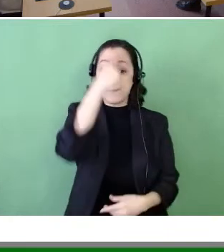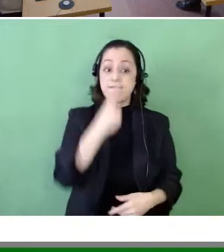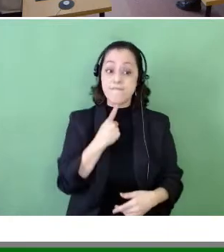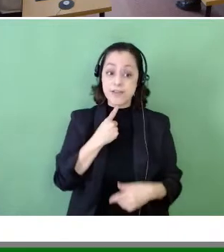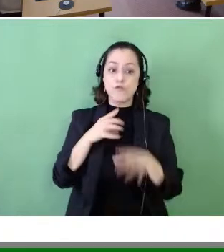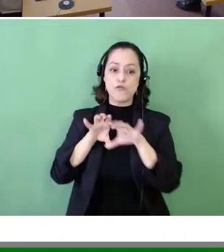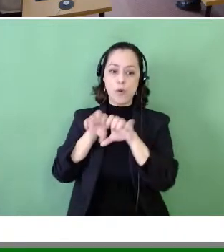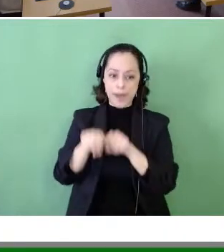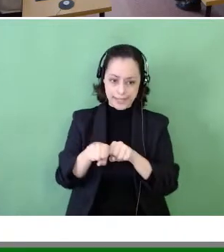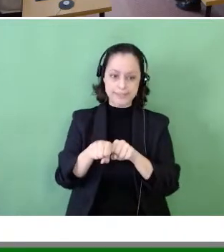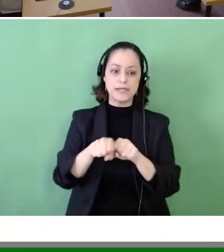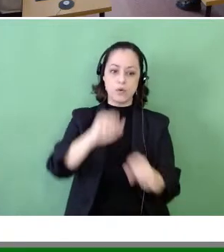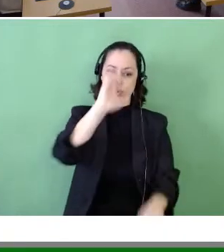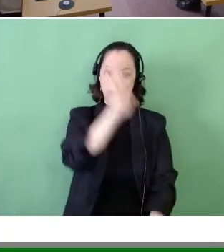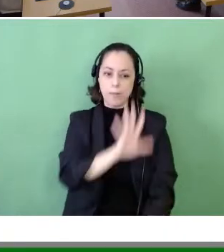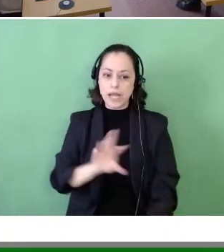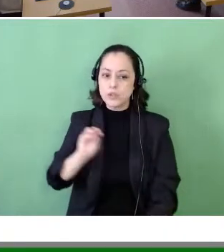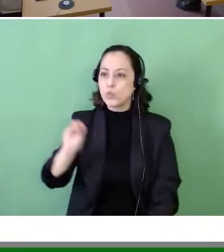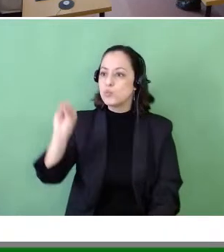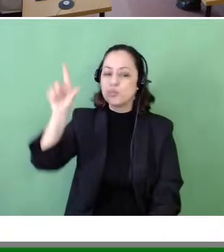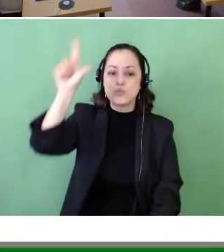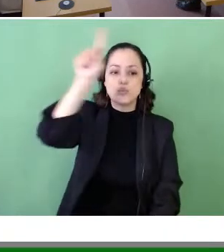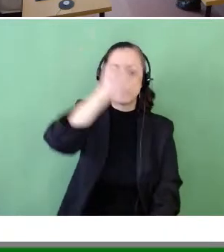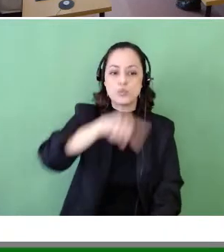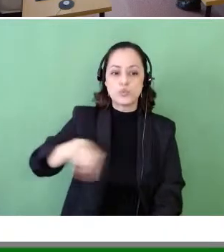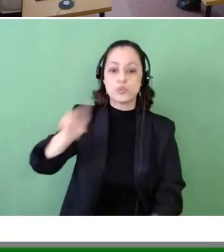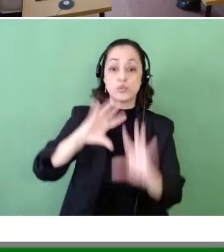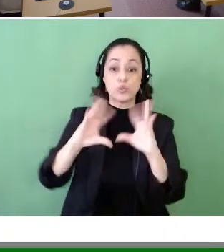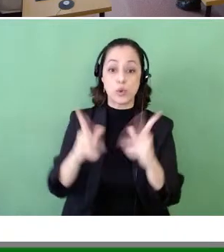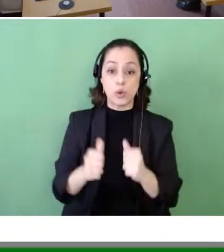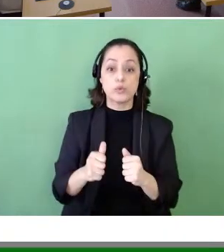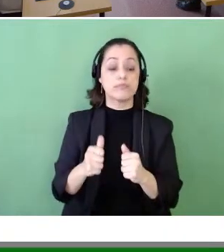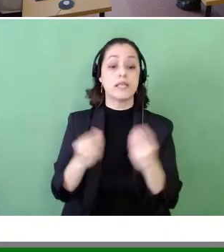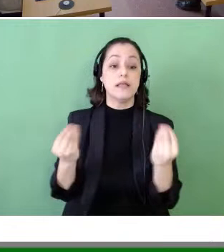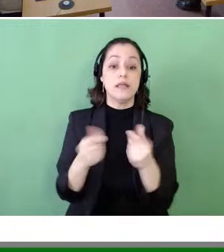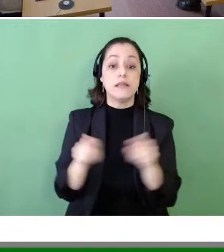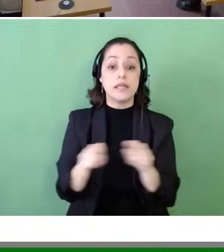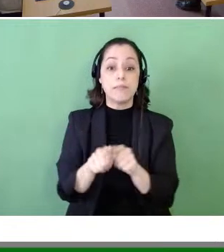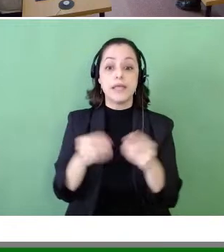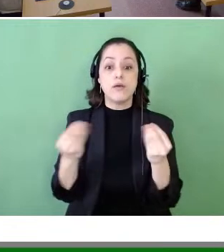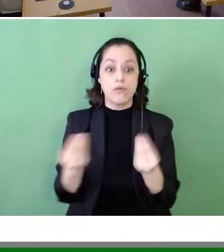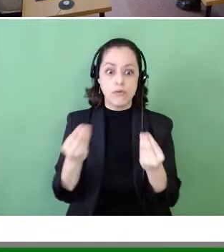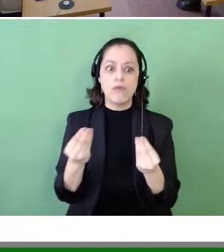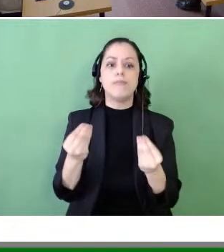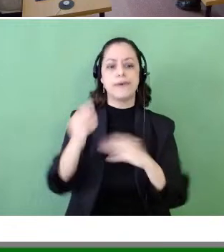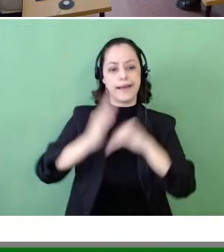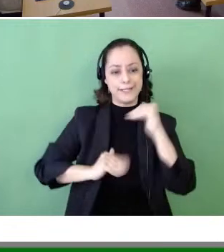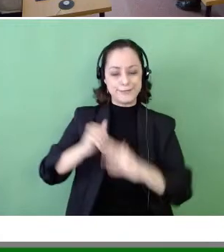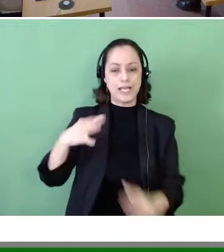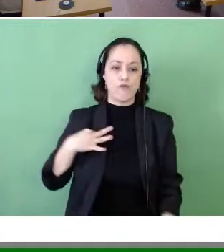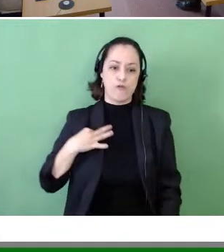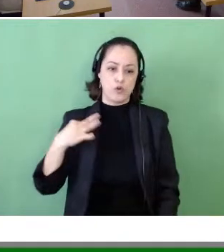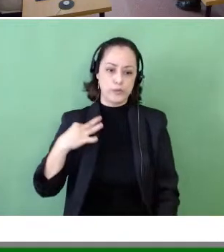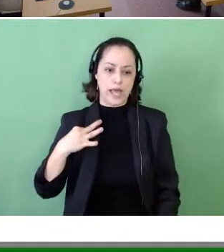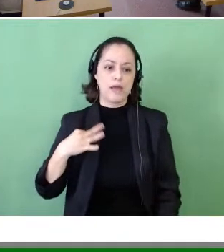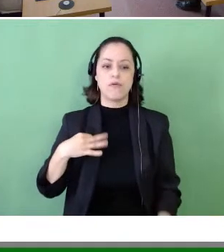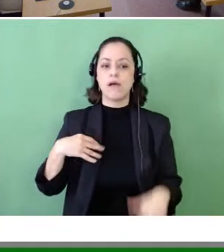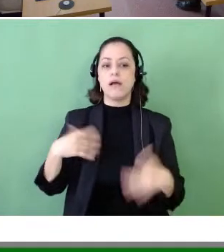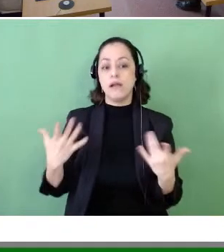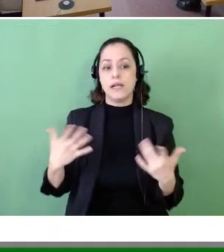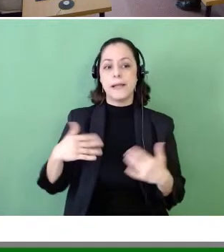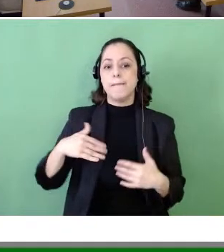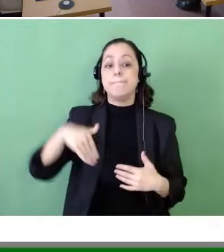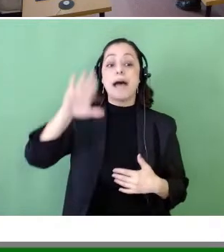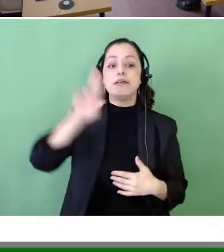la extensión territorial de Brasil. Describimos actividades de voluntariado que son más utilizadas en Brasil